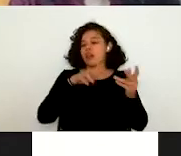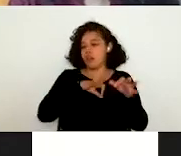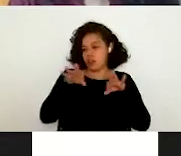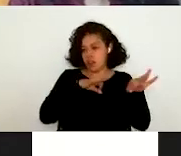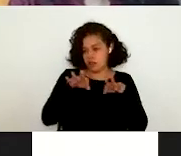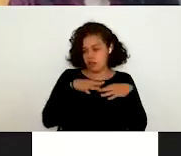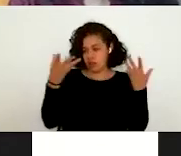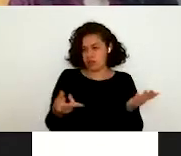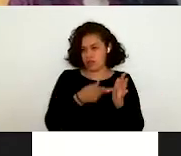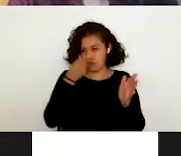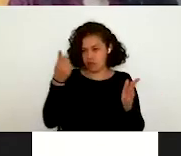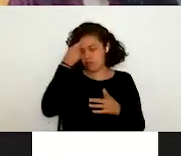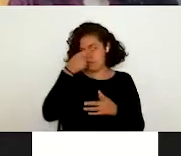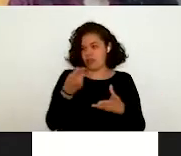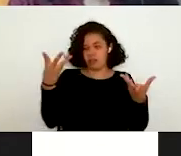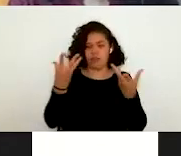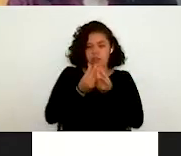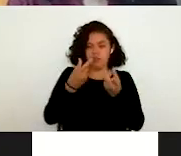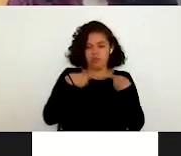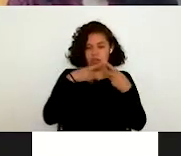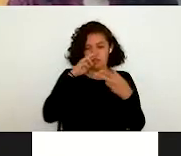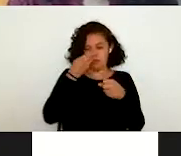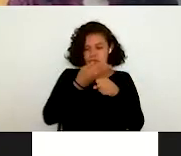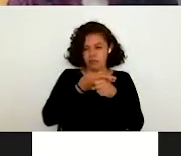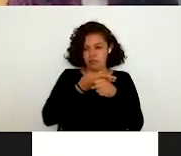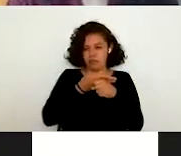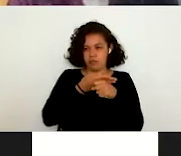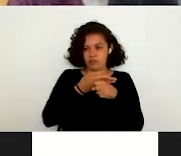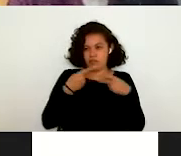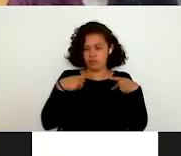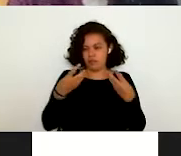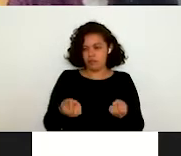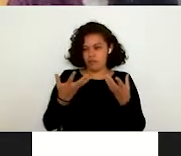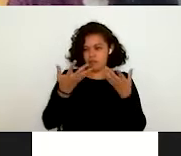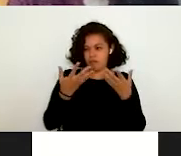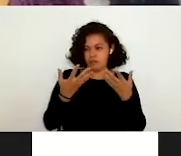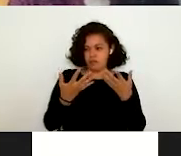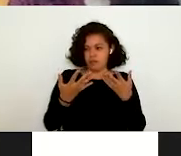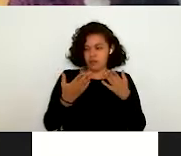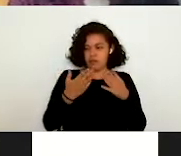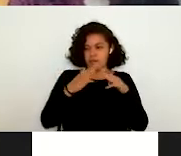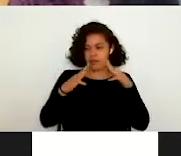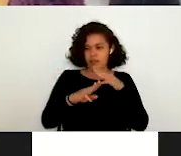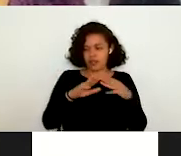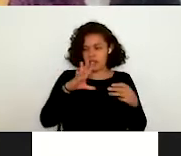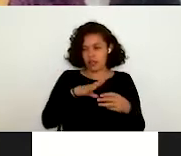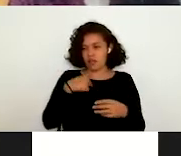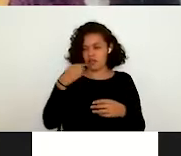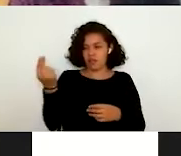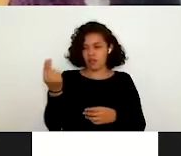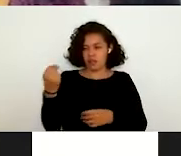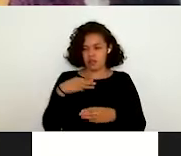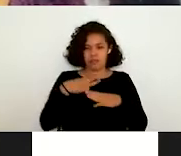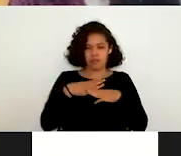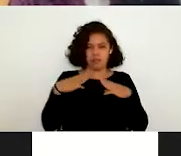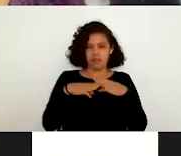nuevamente haciendo relación con los responsables, cuántas personas, los recursos materiales, si necesito